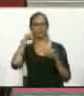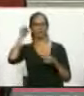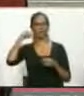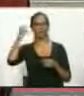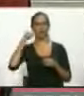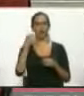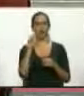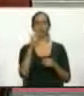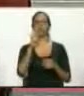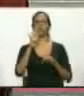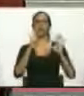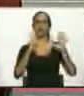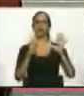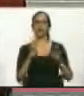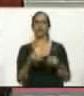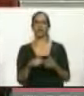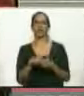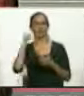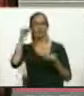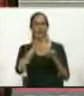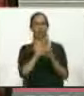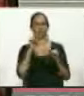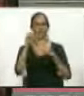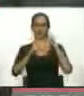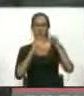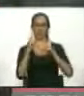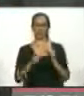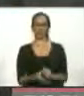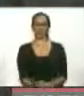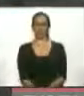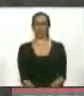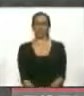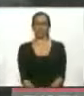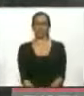1149 yo creo que el vídeo al final y vamos al twitter